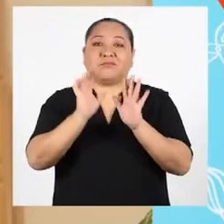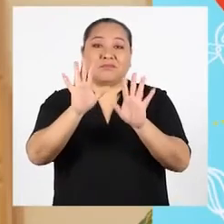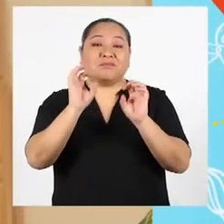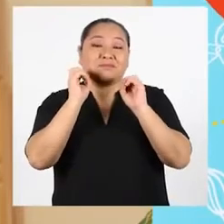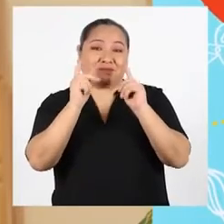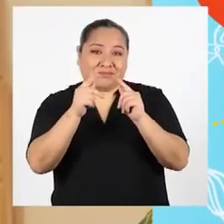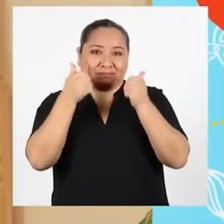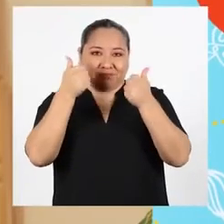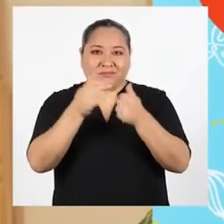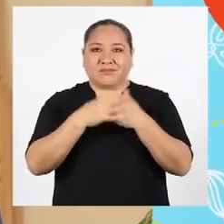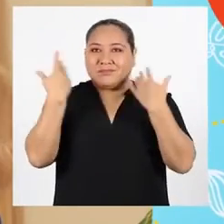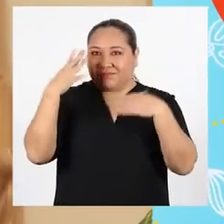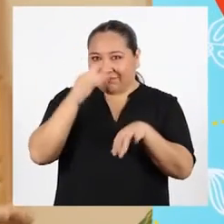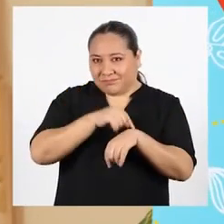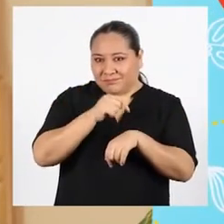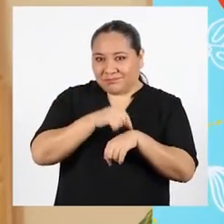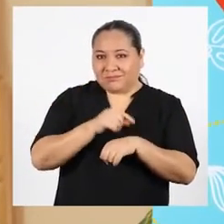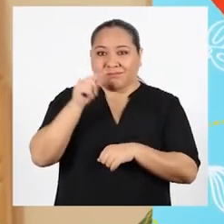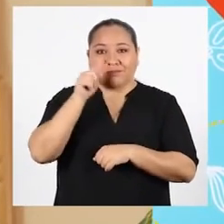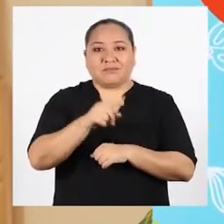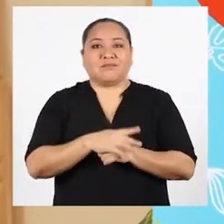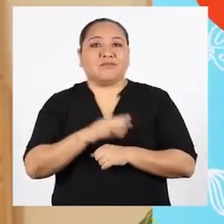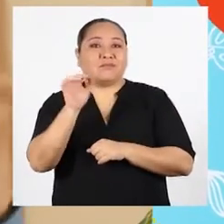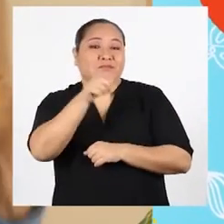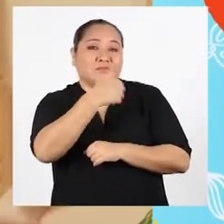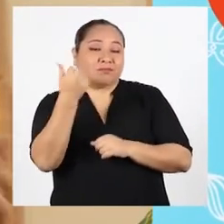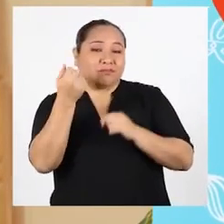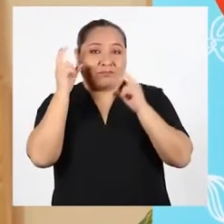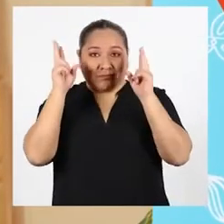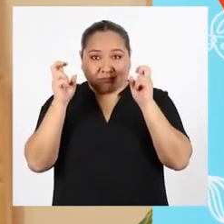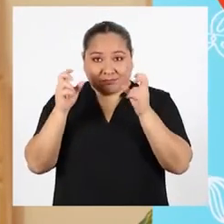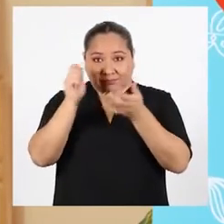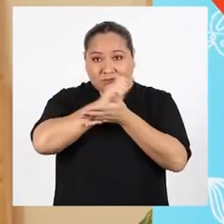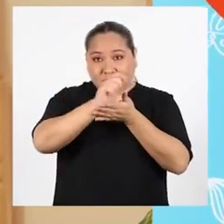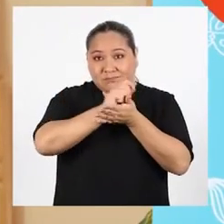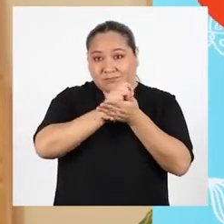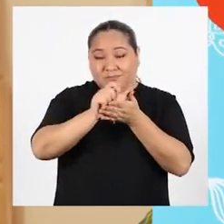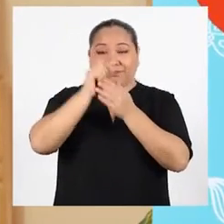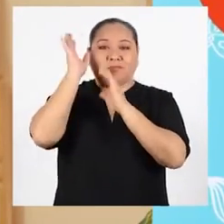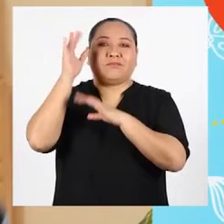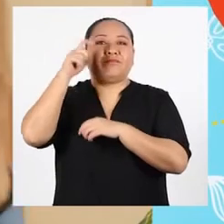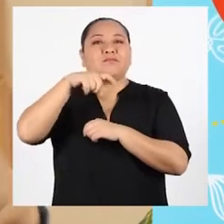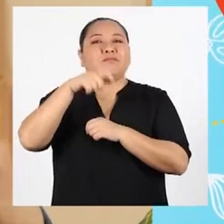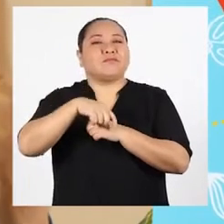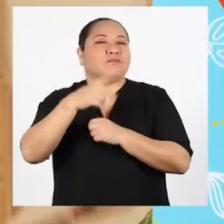escribir. Muy bien, ya es hora. Y como sucede con otros textos, para escribir